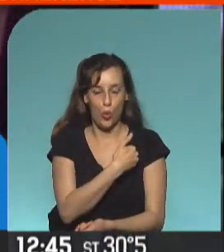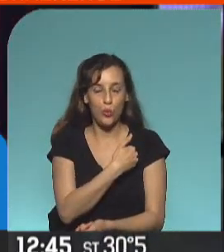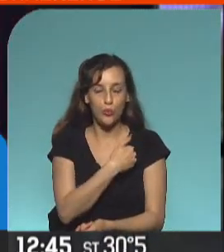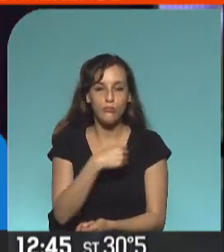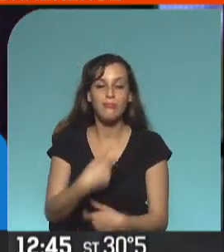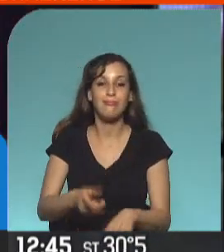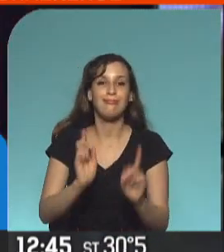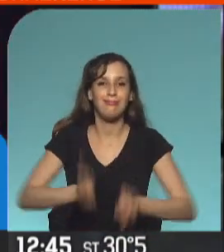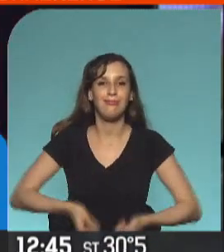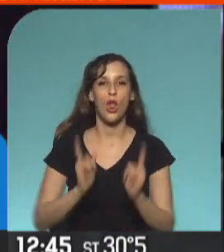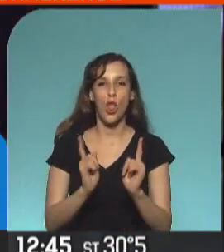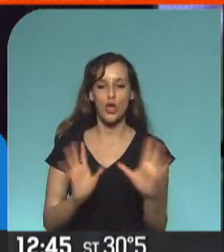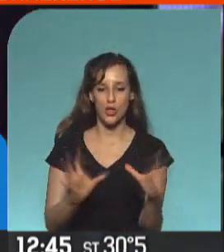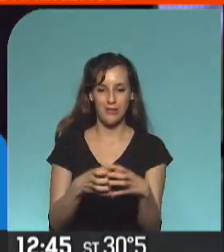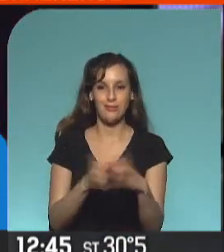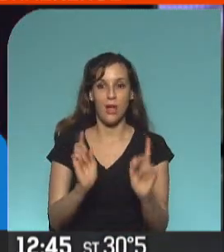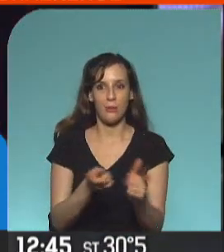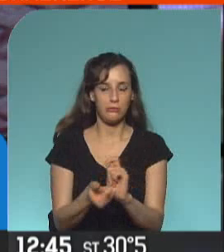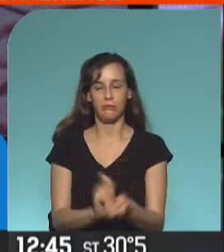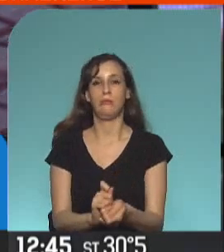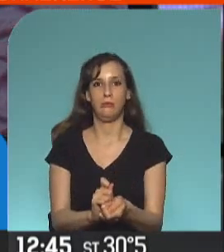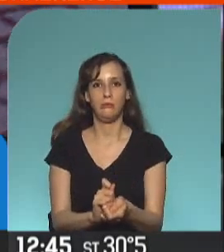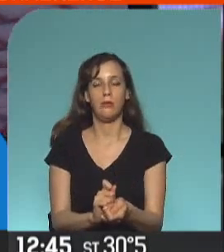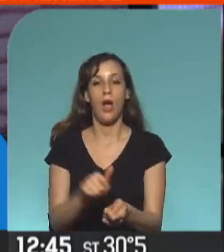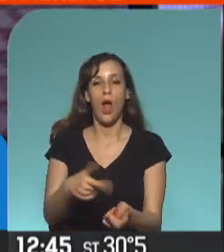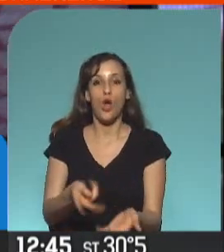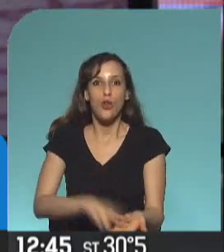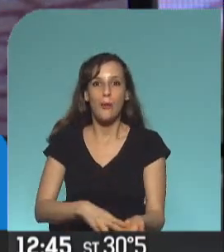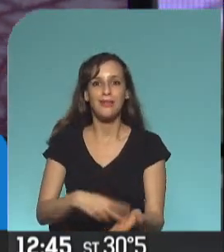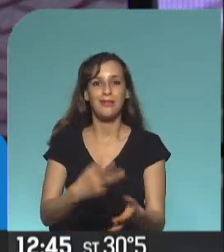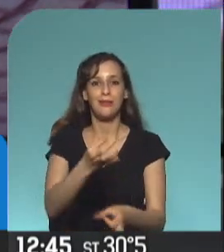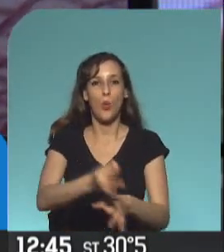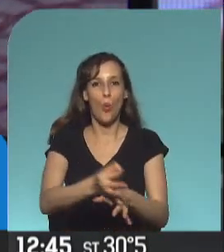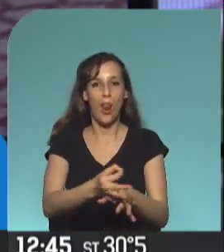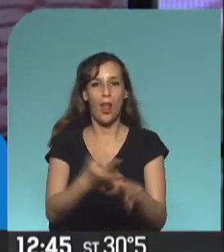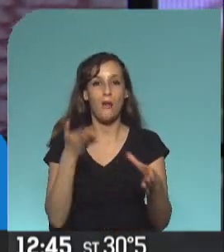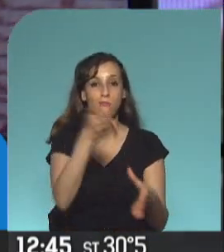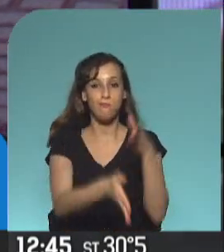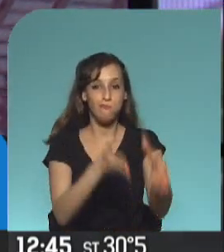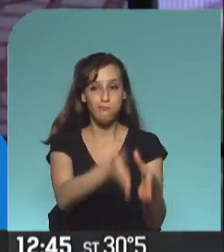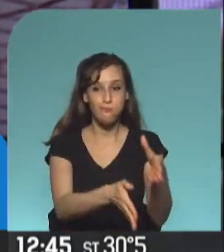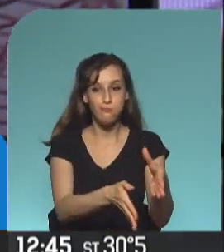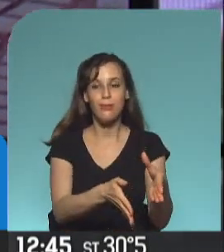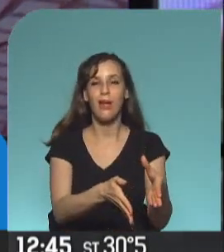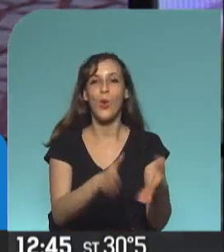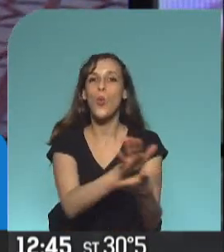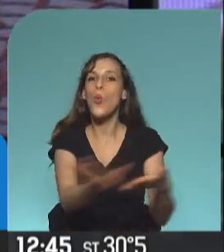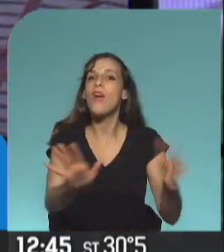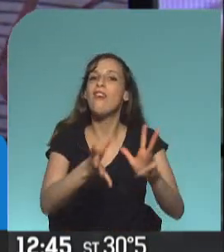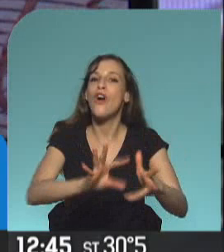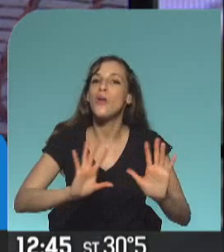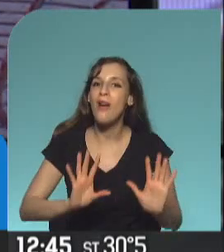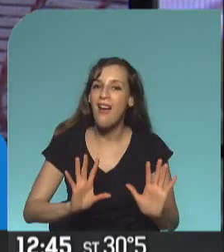en particular. Y ahora retomar esta presencialidad que también es rara, porque no es la que sabemos hacer. Es una nueva que vamos a